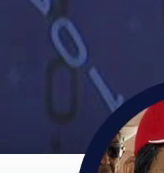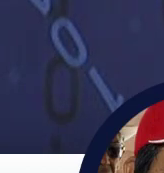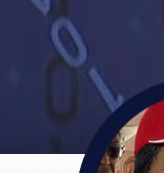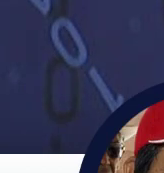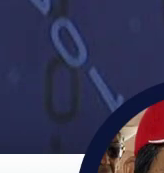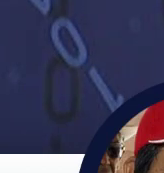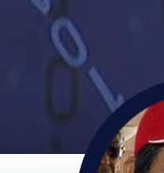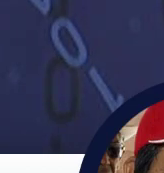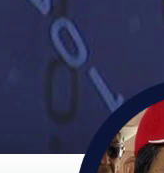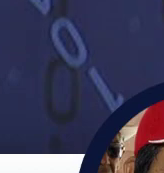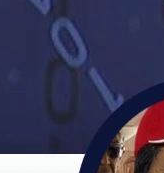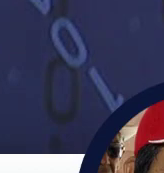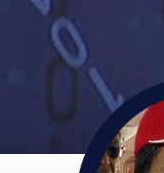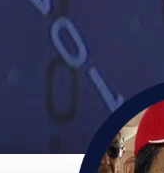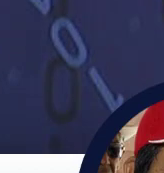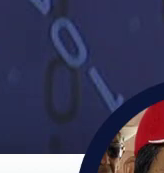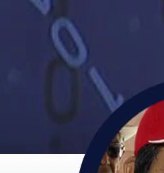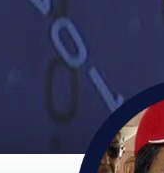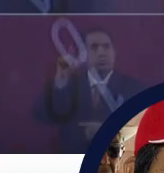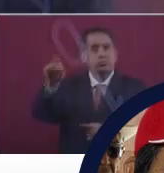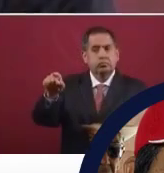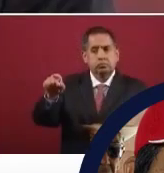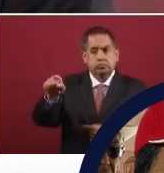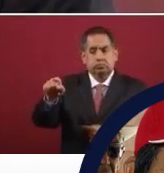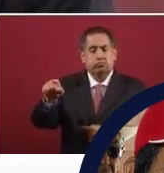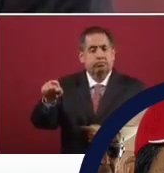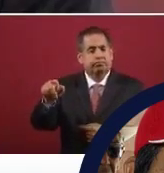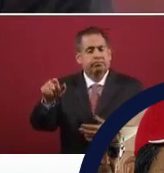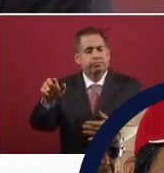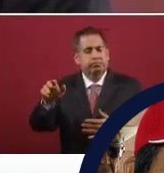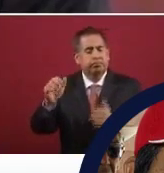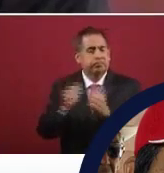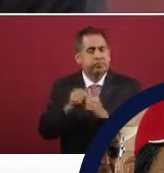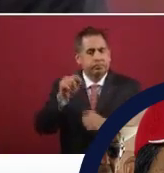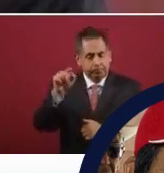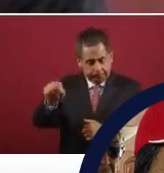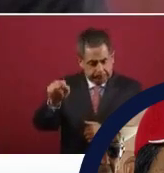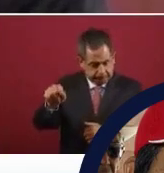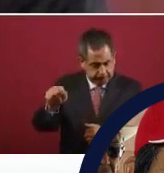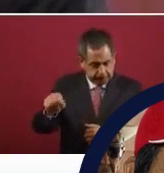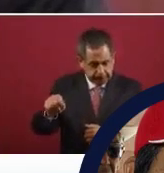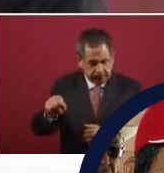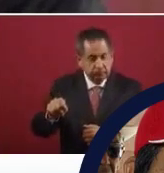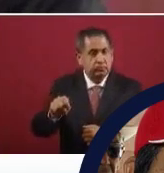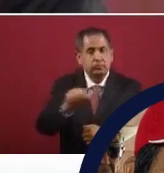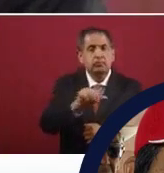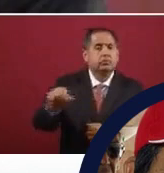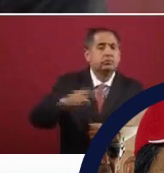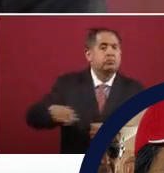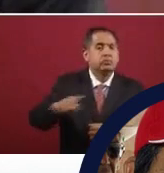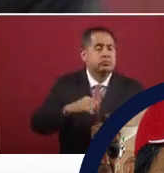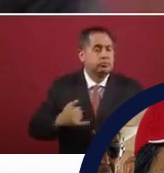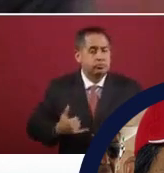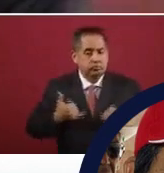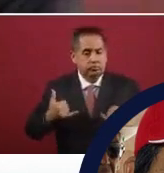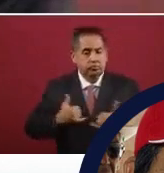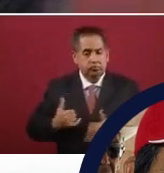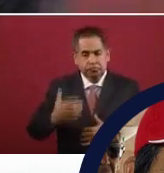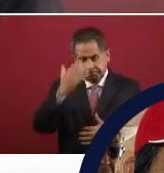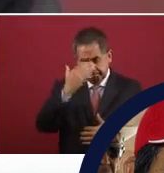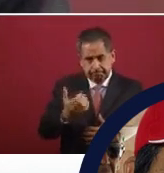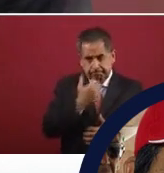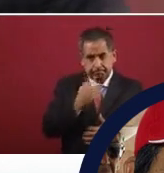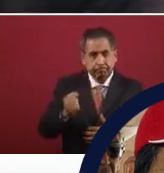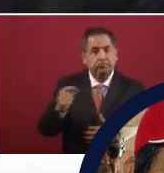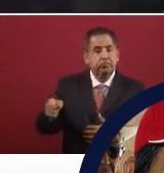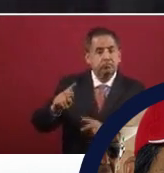es un no ya definitivo para cerrar? Pues el trazo que tienen ahí es un rotundo no. Más si se quieren